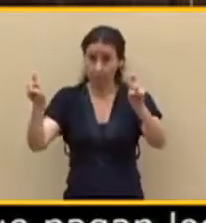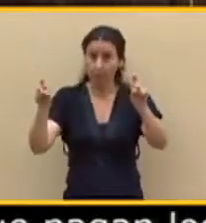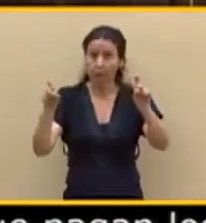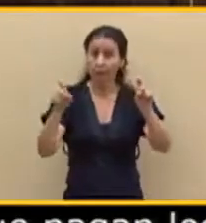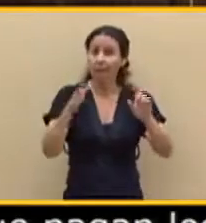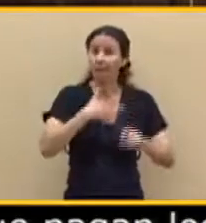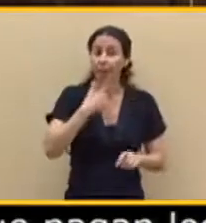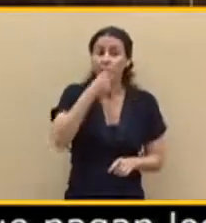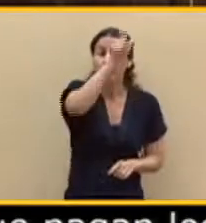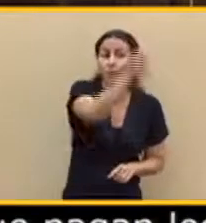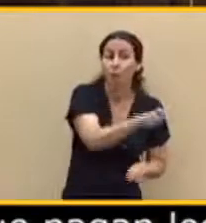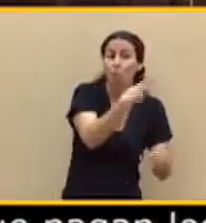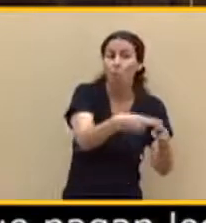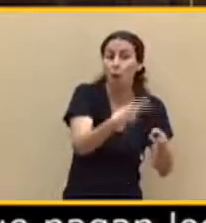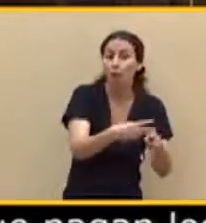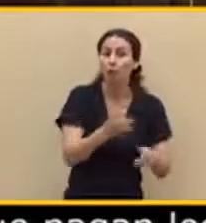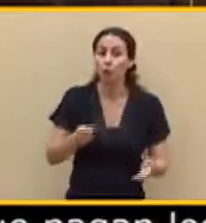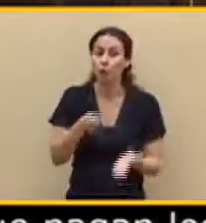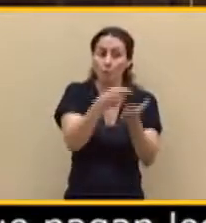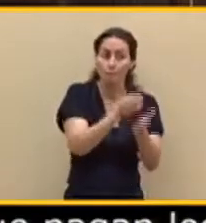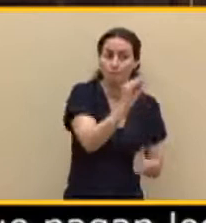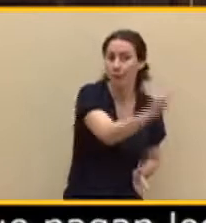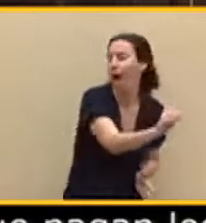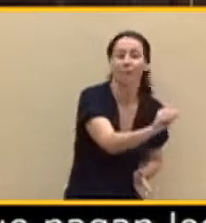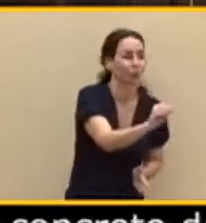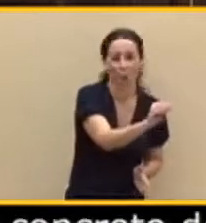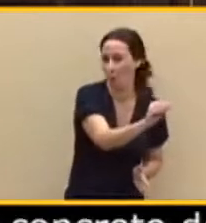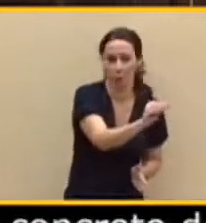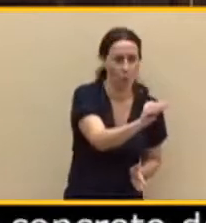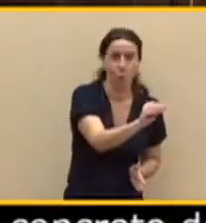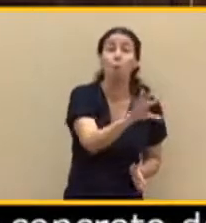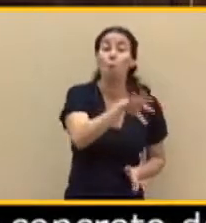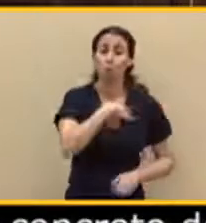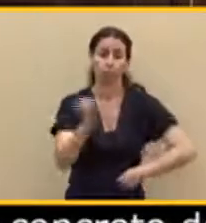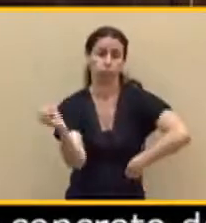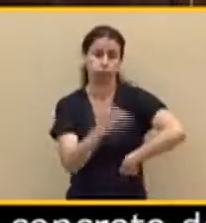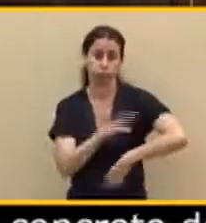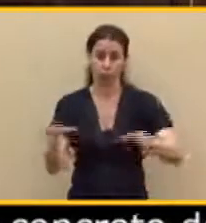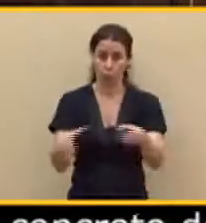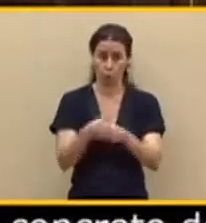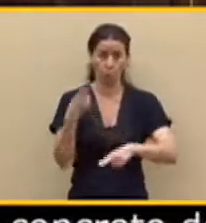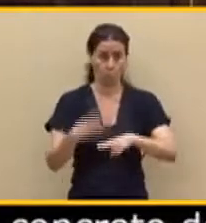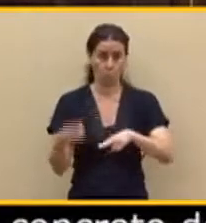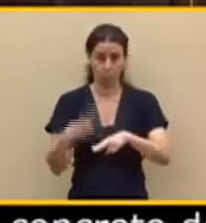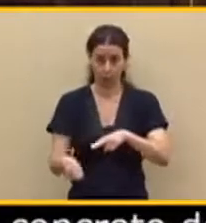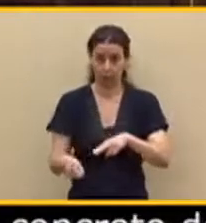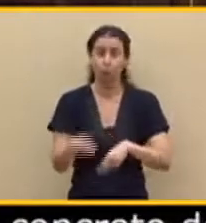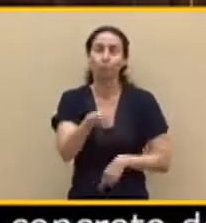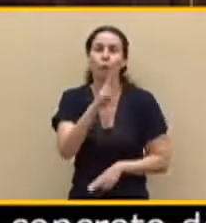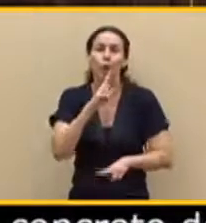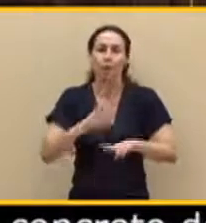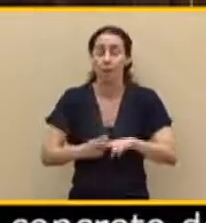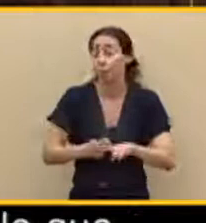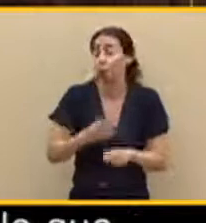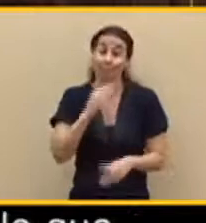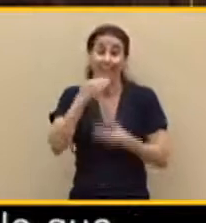de un político o de una política. A veces van a parar, señorías, a las arcas del partido, en lo que podríamos llamar, por ejemplo, una caja B, que se utiliza